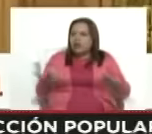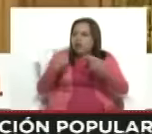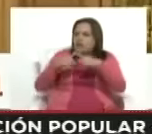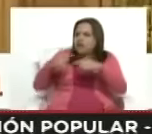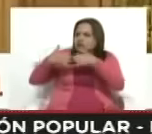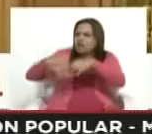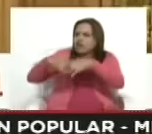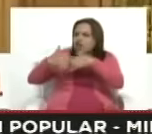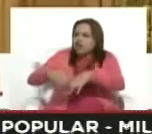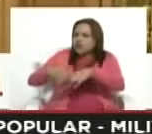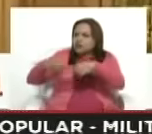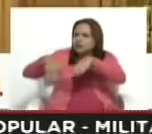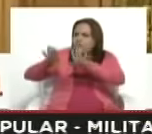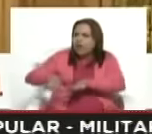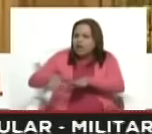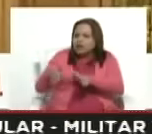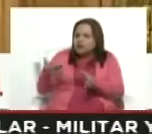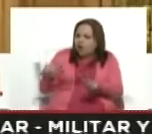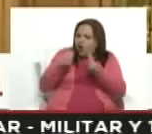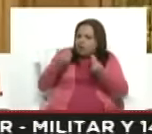petróleo? ¿Gasolina?